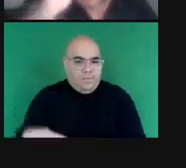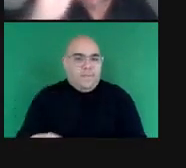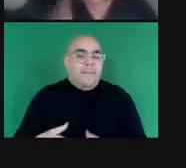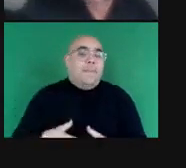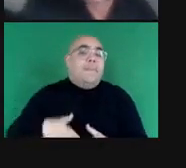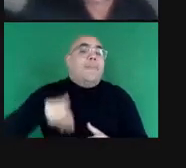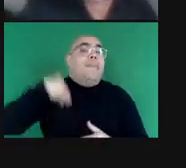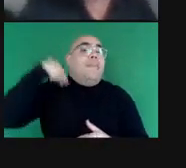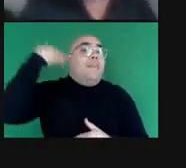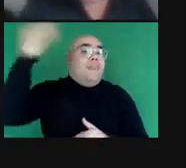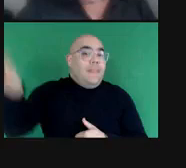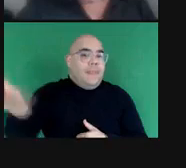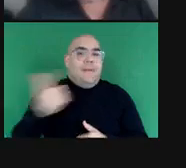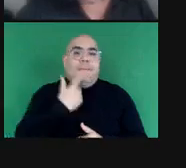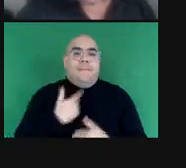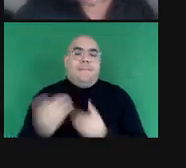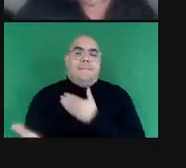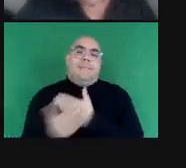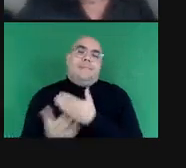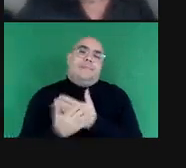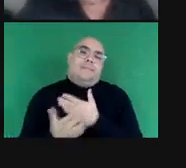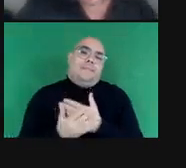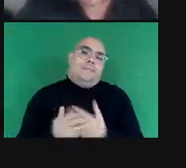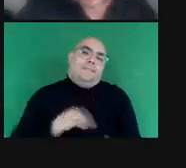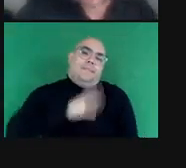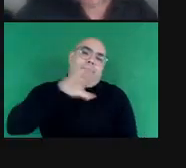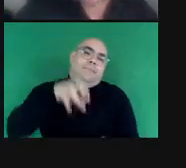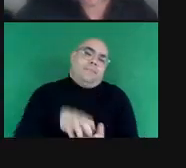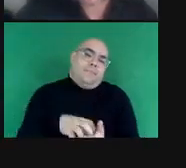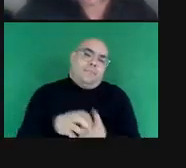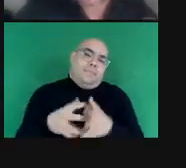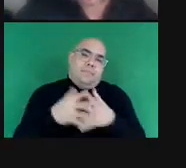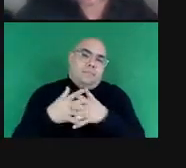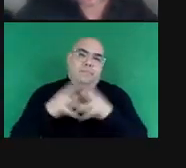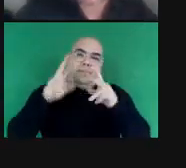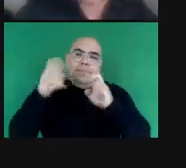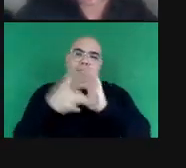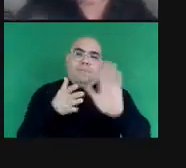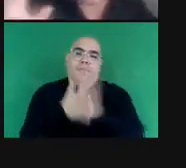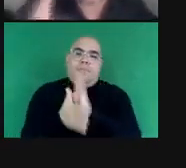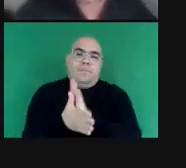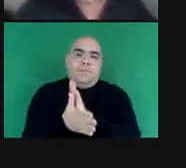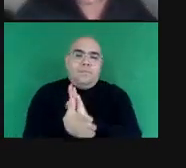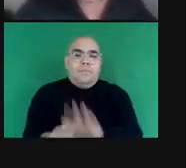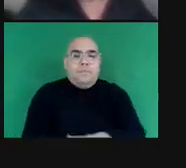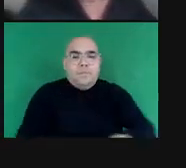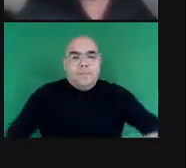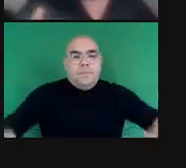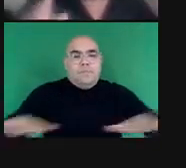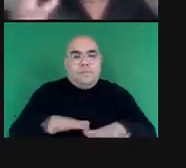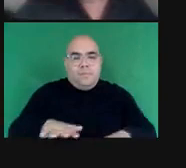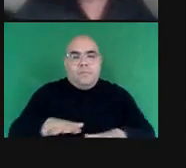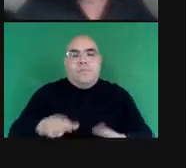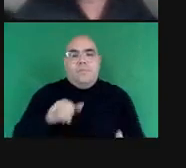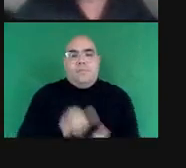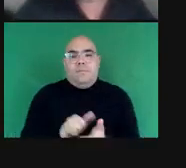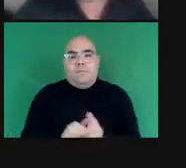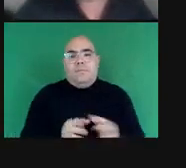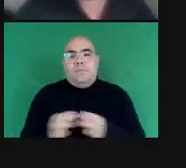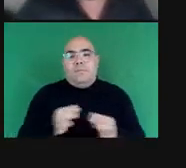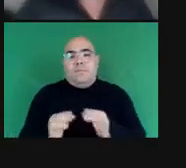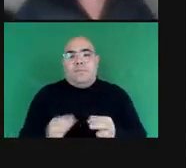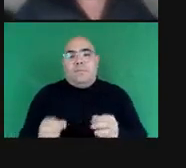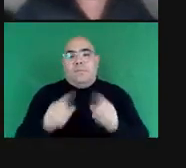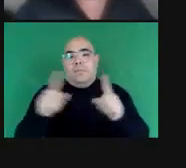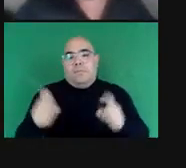Posteriormente me hacen una invitación en el Centro Colombo Americano para realizar un mural en uno de sus espacios, digamos que oficiales para este